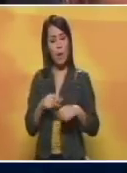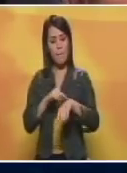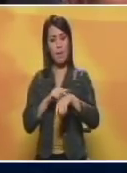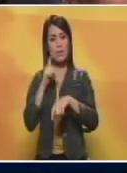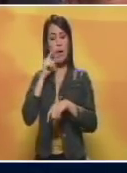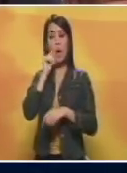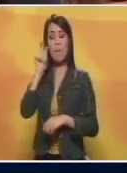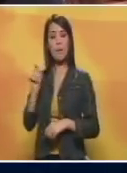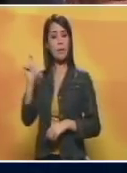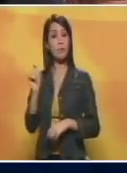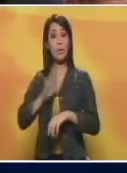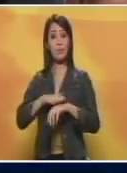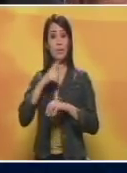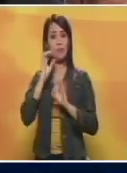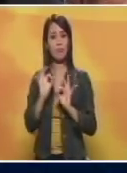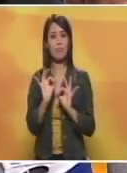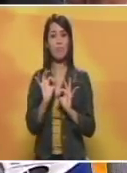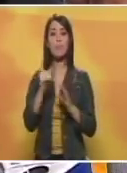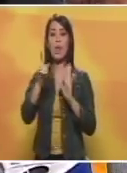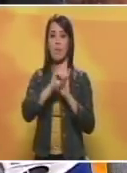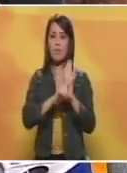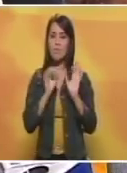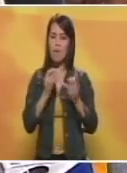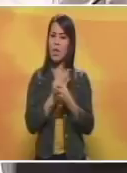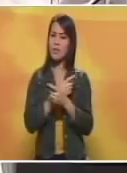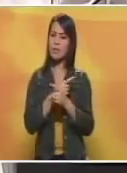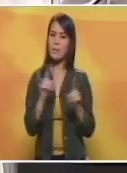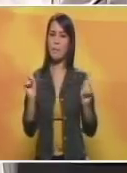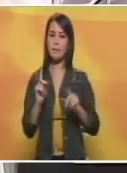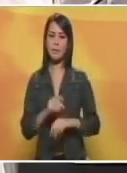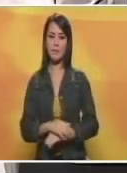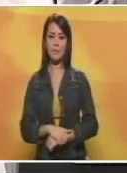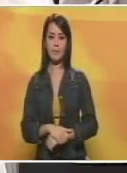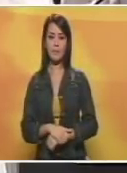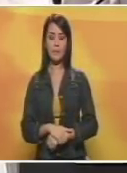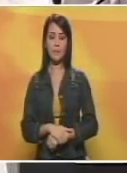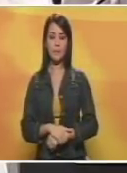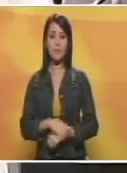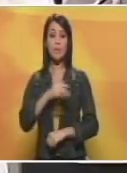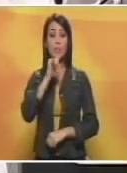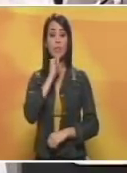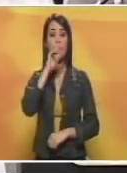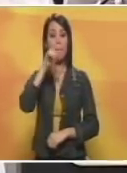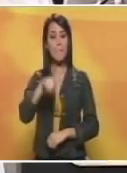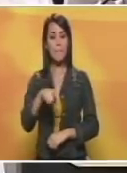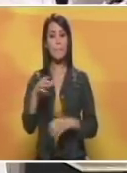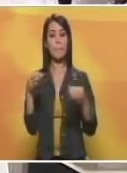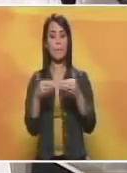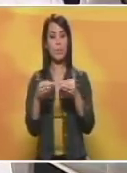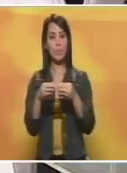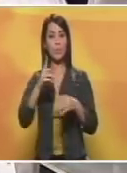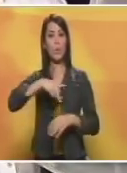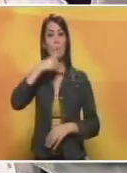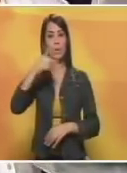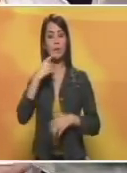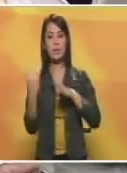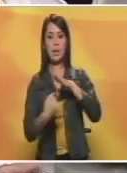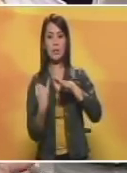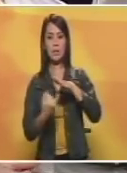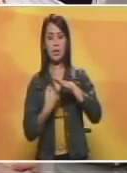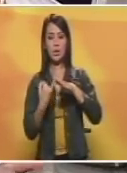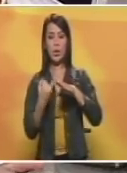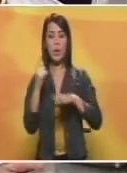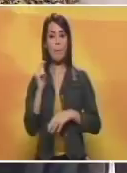las cuales no se lleven a cabo de manera independiente la diputada del sas informó también que la comisión de política interior del